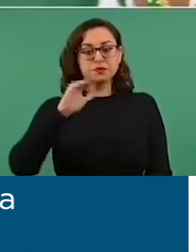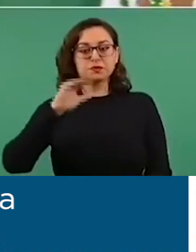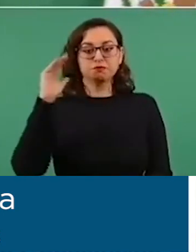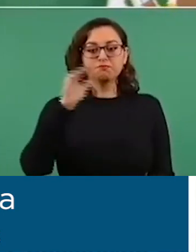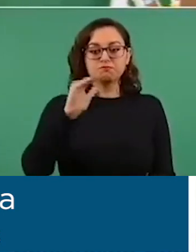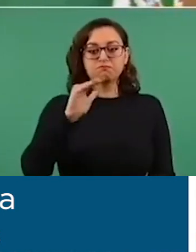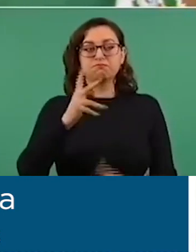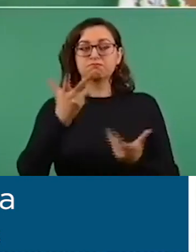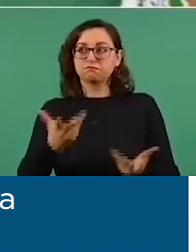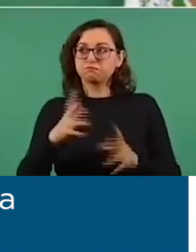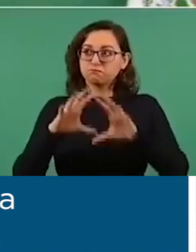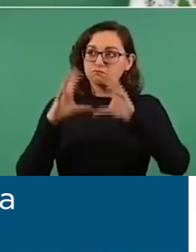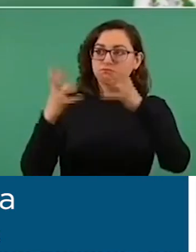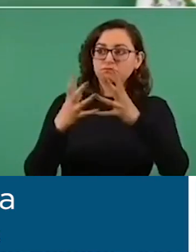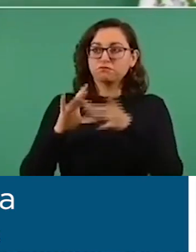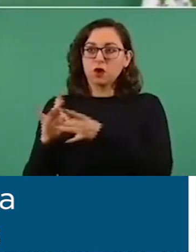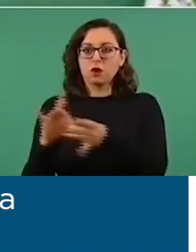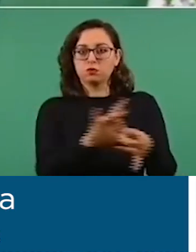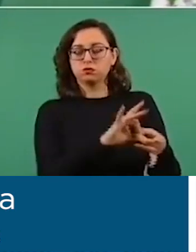con solidaridad,